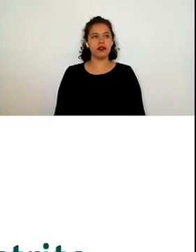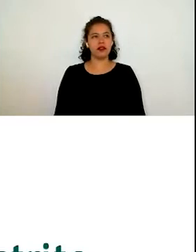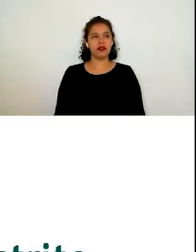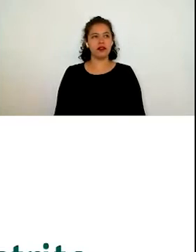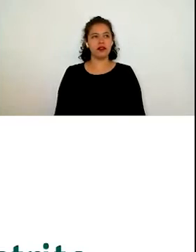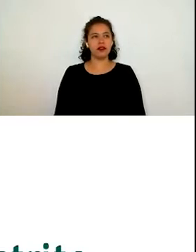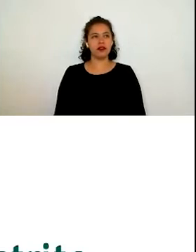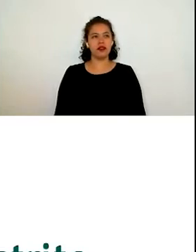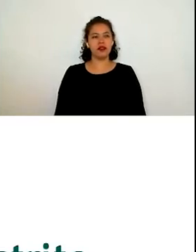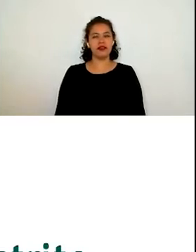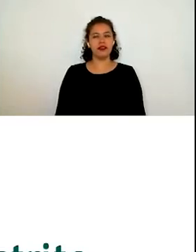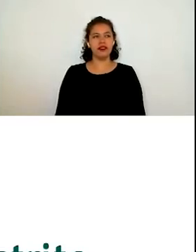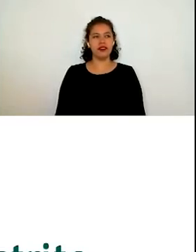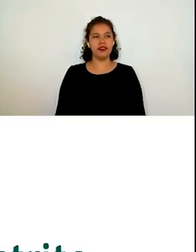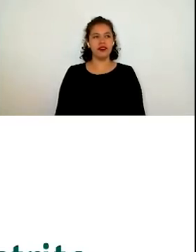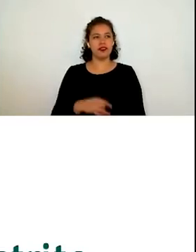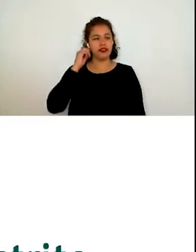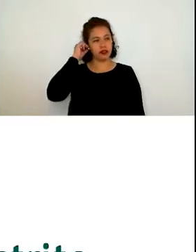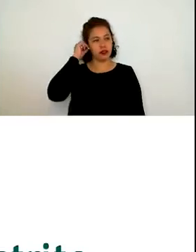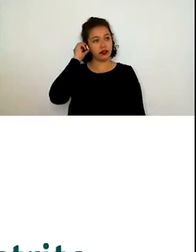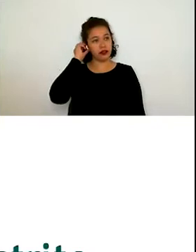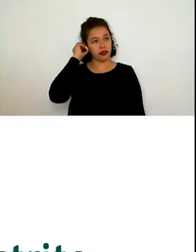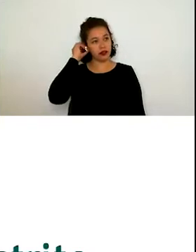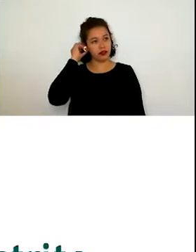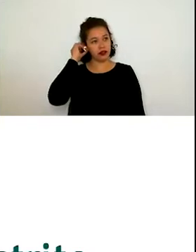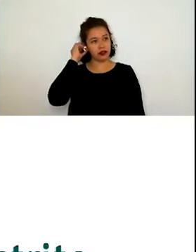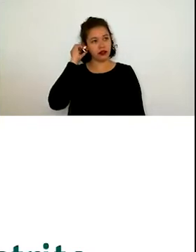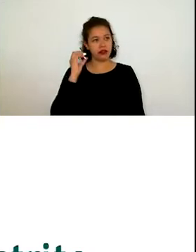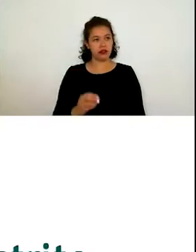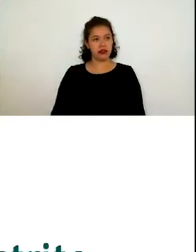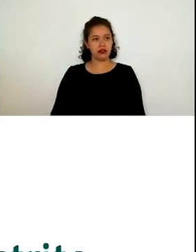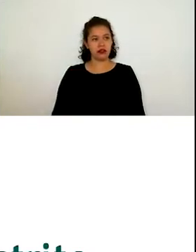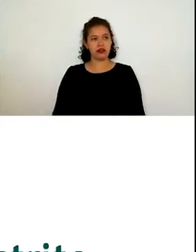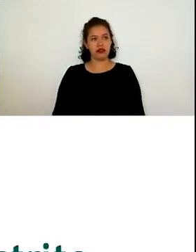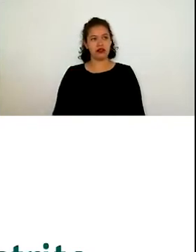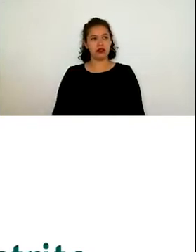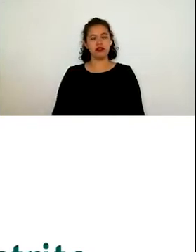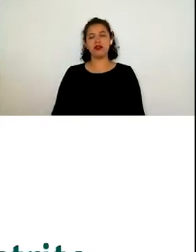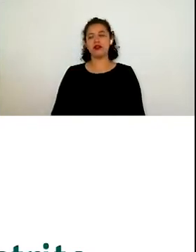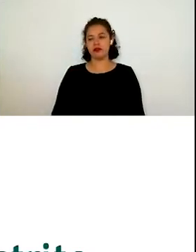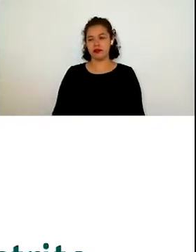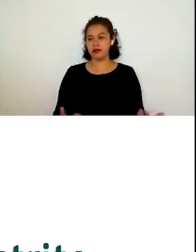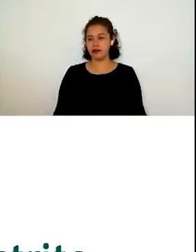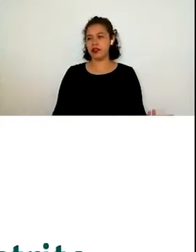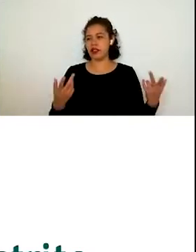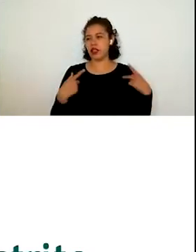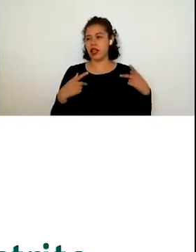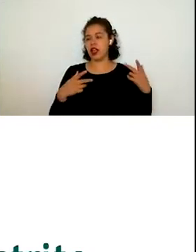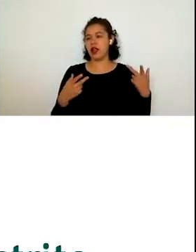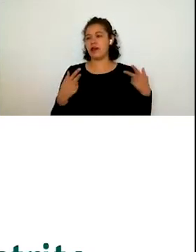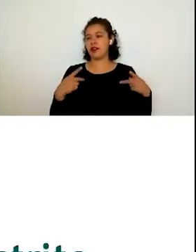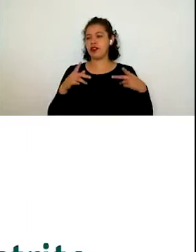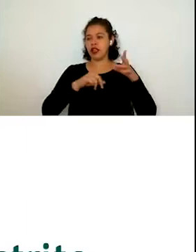en consecuencia, a las personas que integran este órgano de representación se les denomina